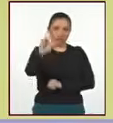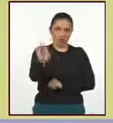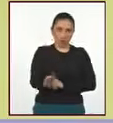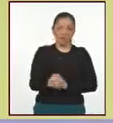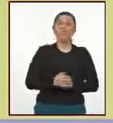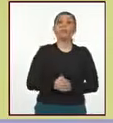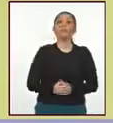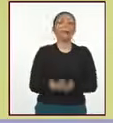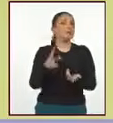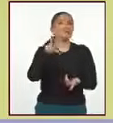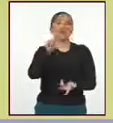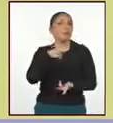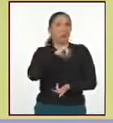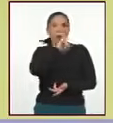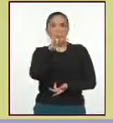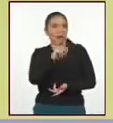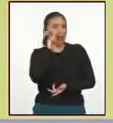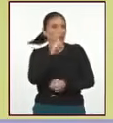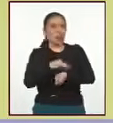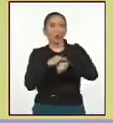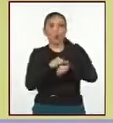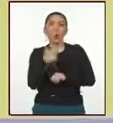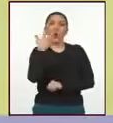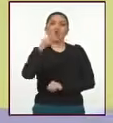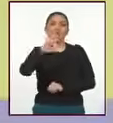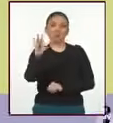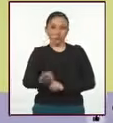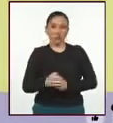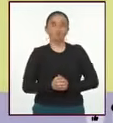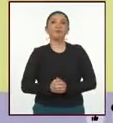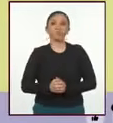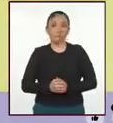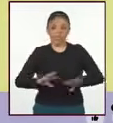y no me ha sucedido, el 8%. O sea, el